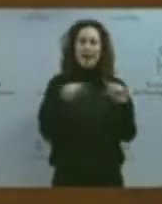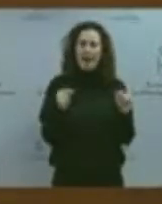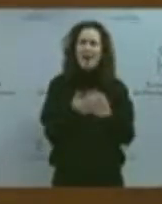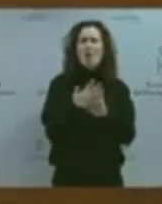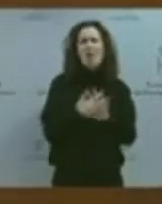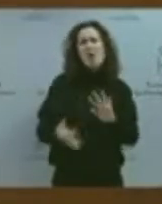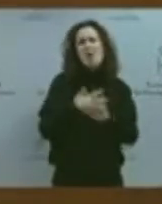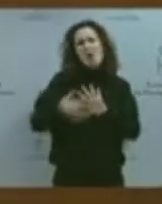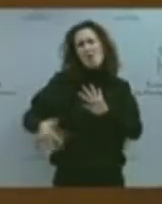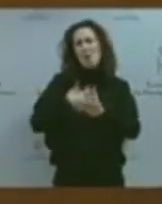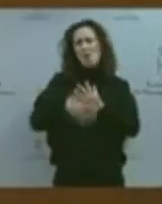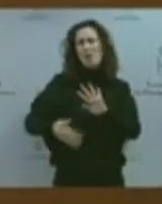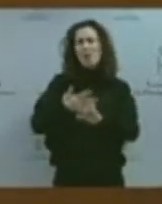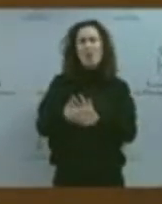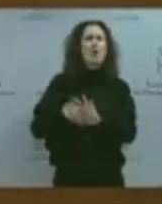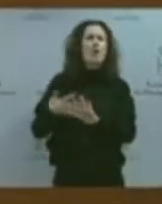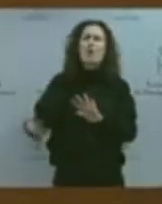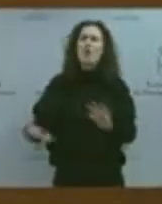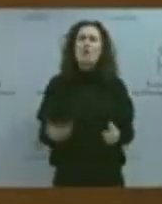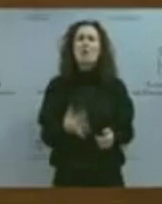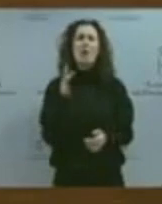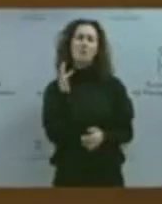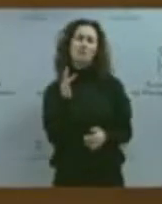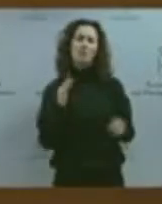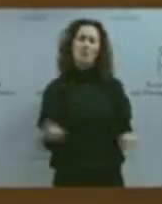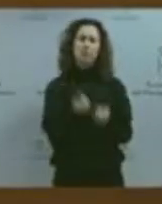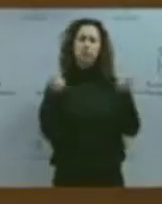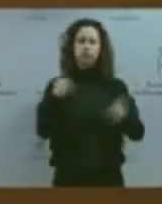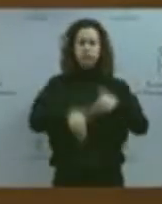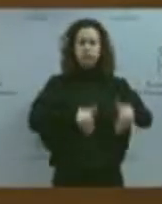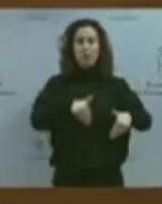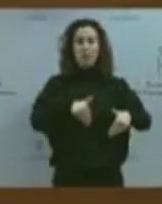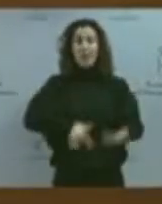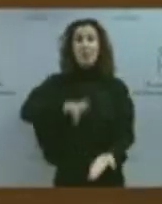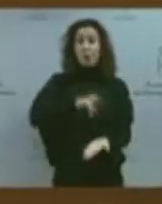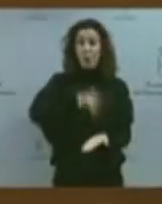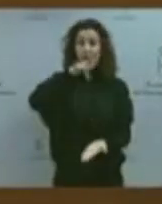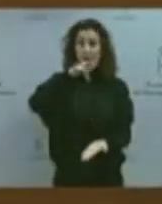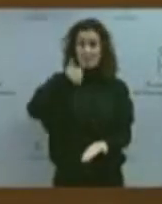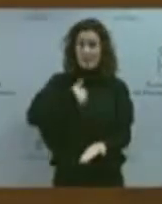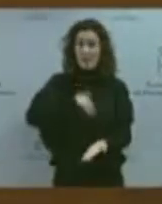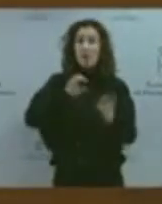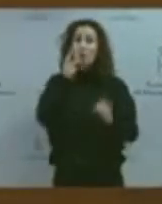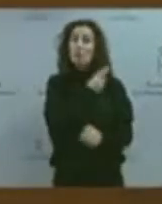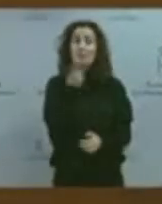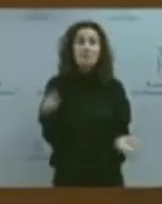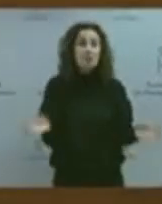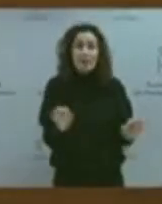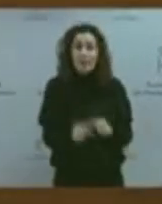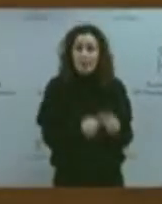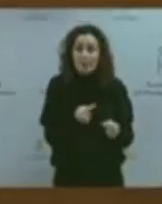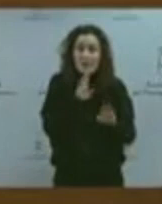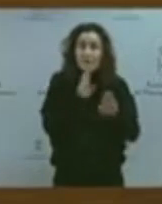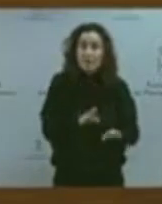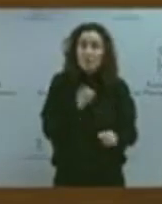tanto mencionamos en campaña electoral, cuando llegue el momento, no seamos capaces de comprometernos con las familias, con los trabajadores y con las trabajadoras de los centros educativos.